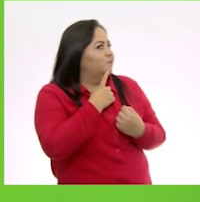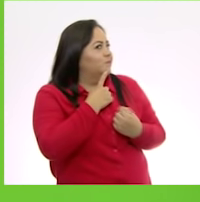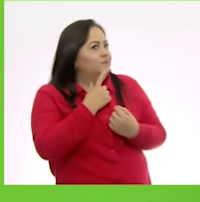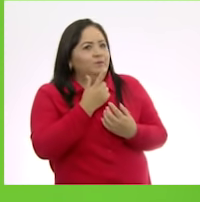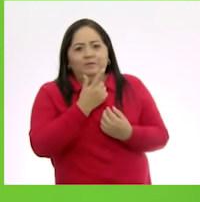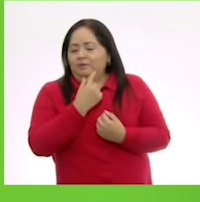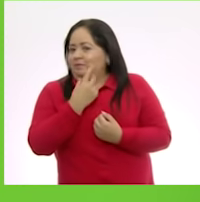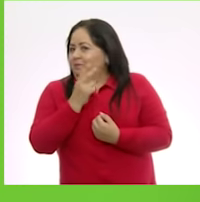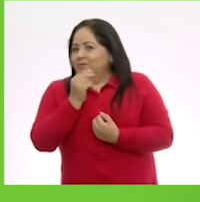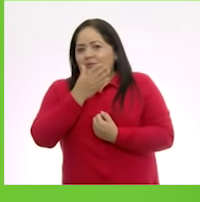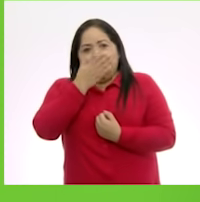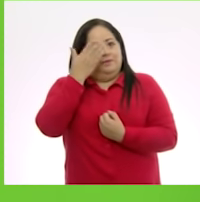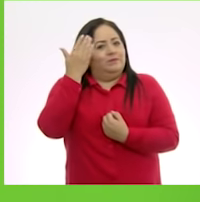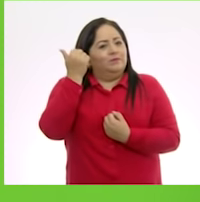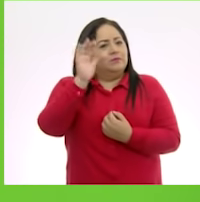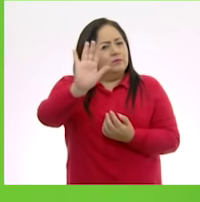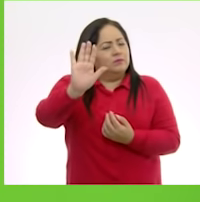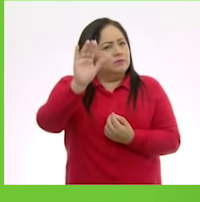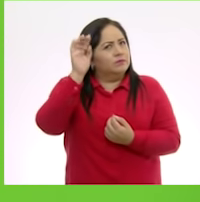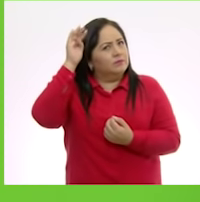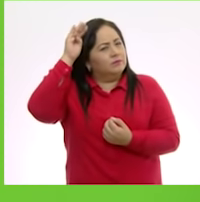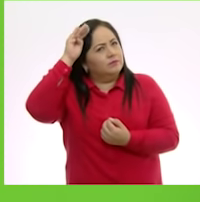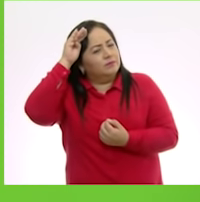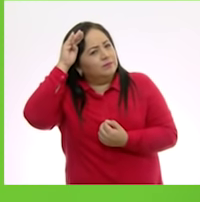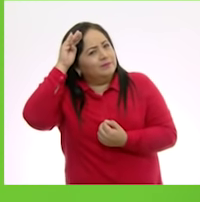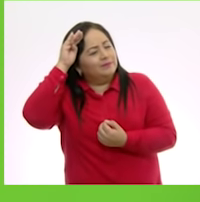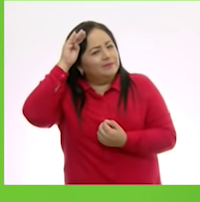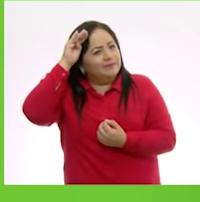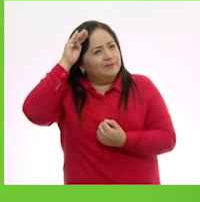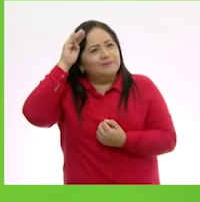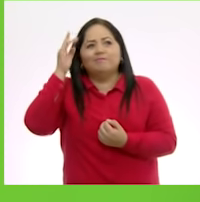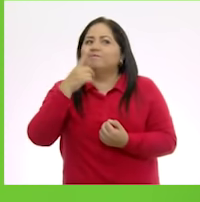No sé, a ver, déjanos pensar.